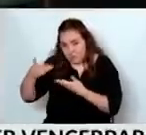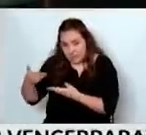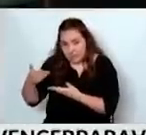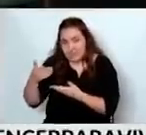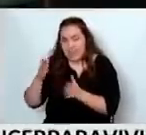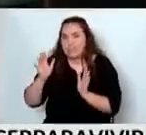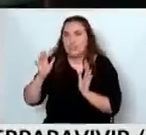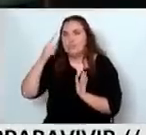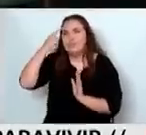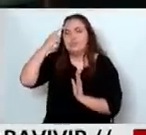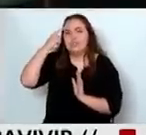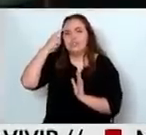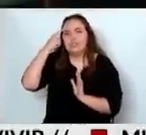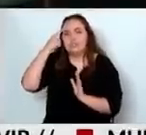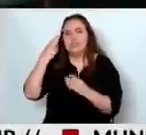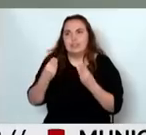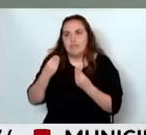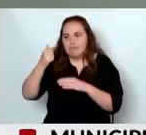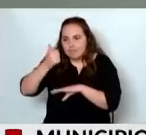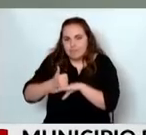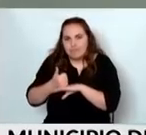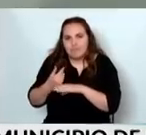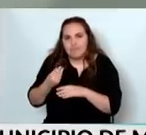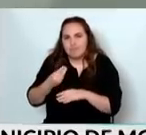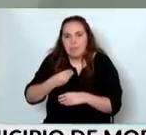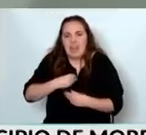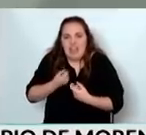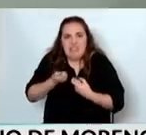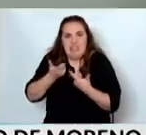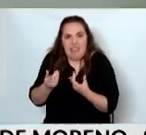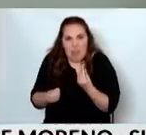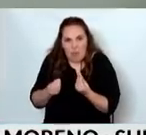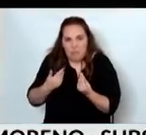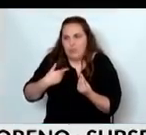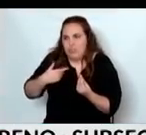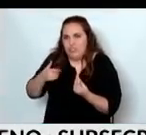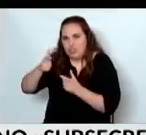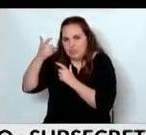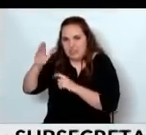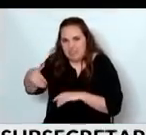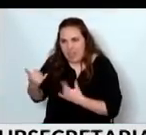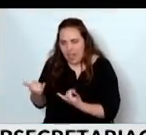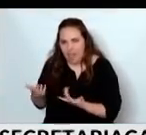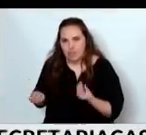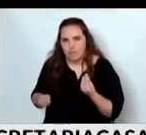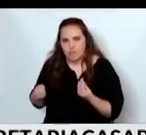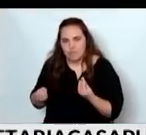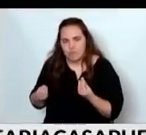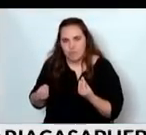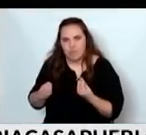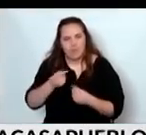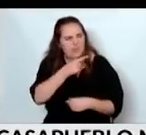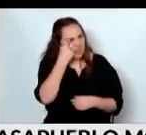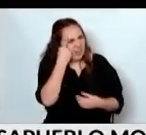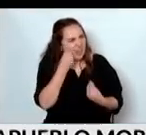puedo, ¿desde qué lugar voy a darle esperanza a alguien con un partido perdido? ¿No? Sí. ¿Qué es para vos el